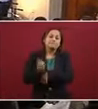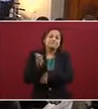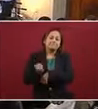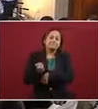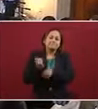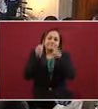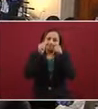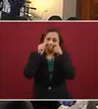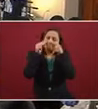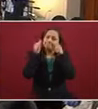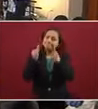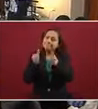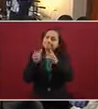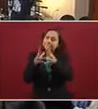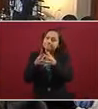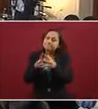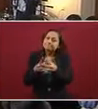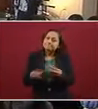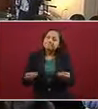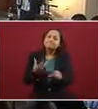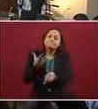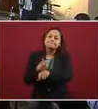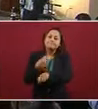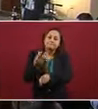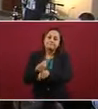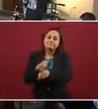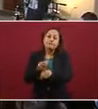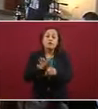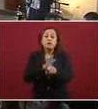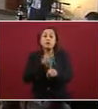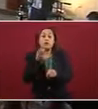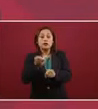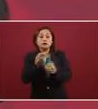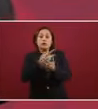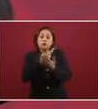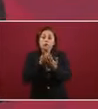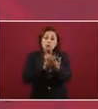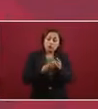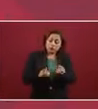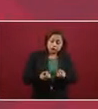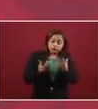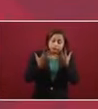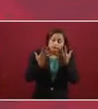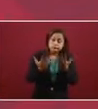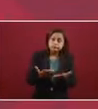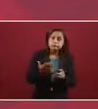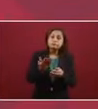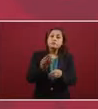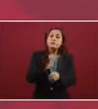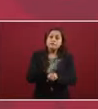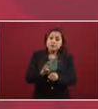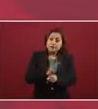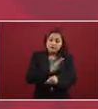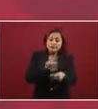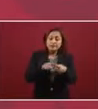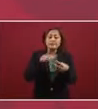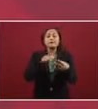bienestar, el que haya trabajo, el que se atienda a los jóvenes,